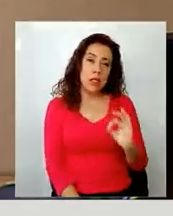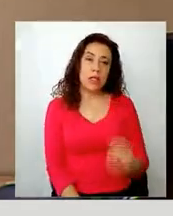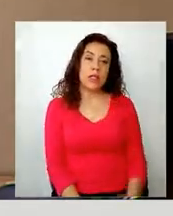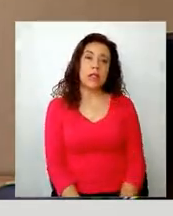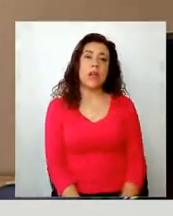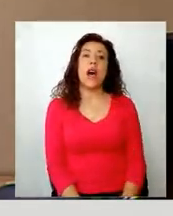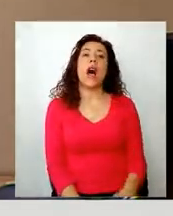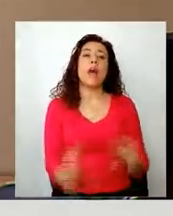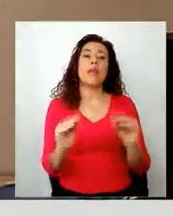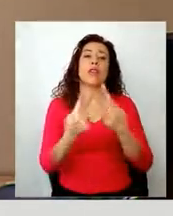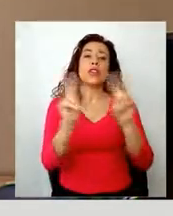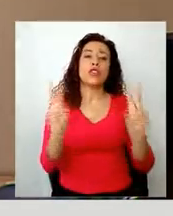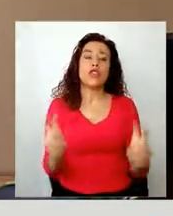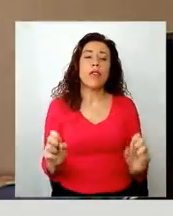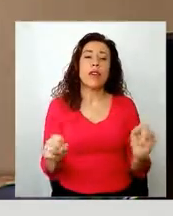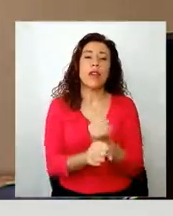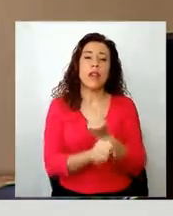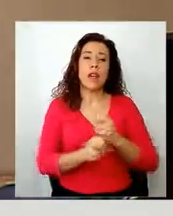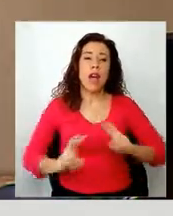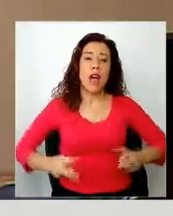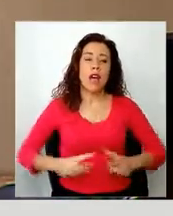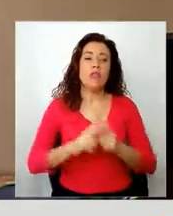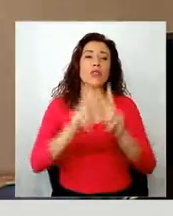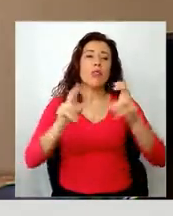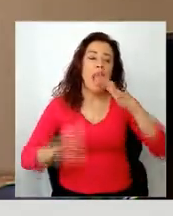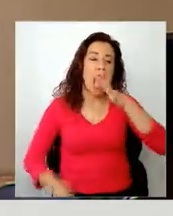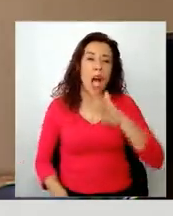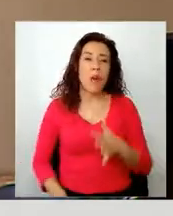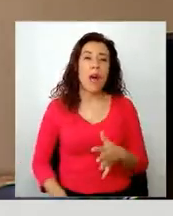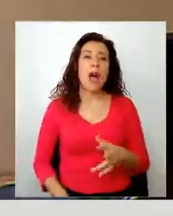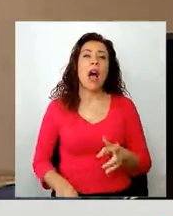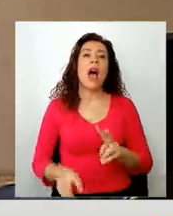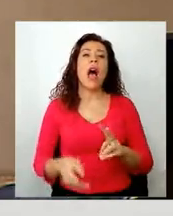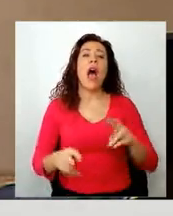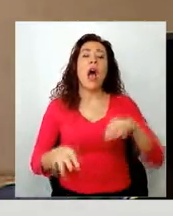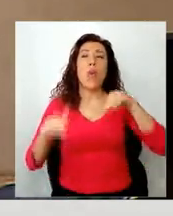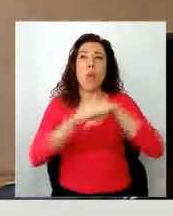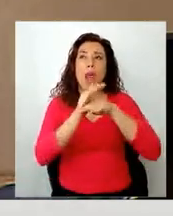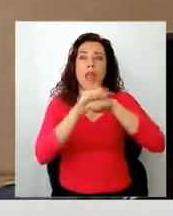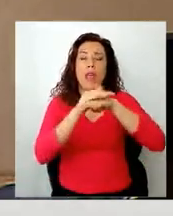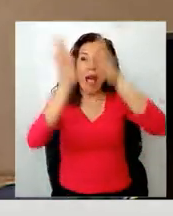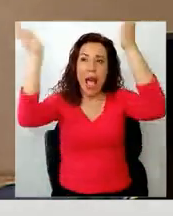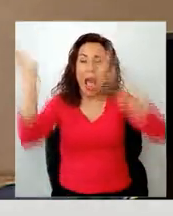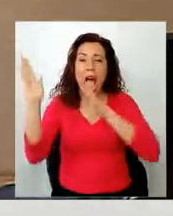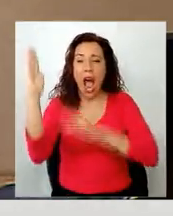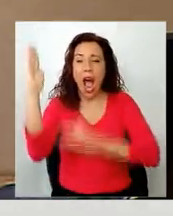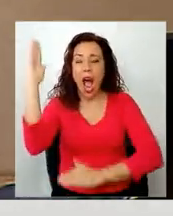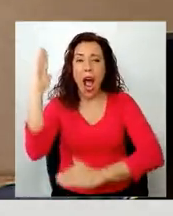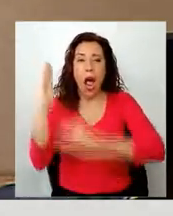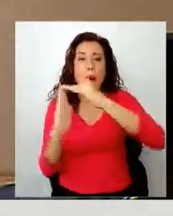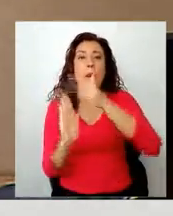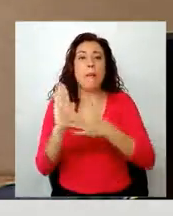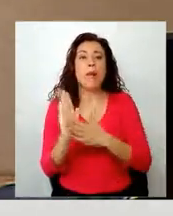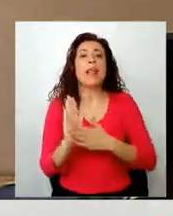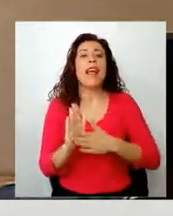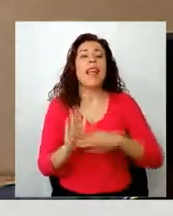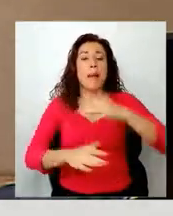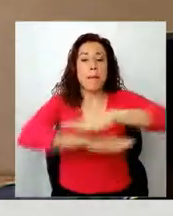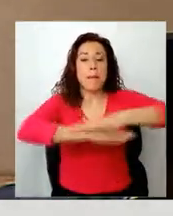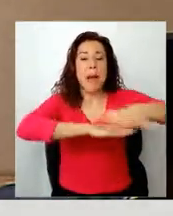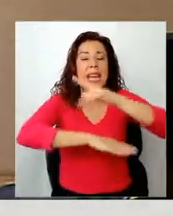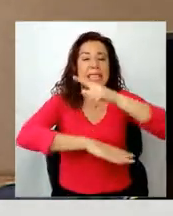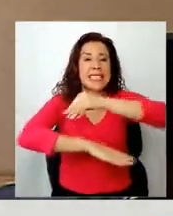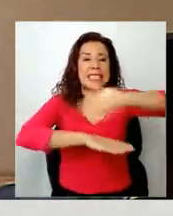tiene que ver con la infraestructura hídrica con la generación de embalses con una política real y concreta de desalación con una regularización